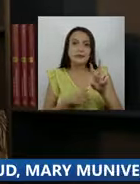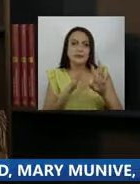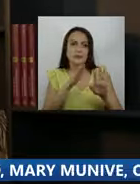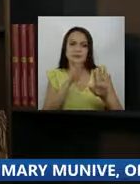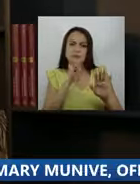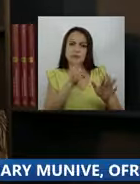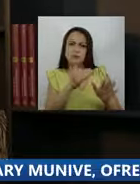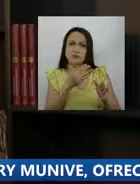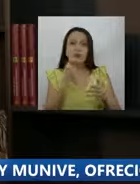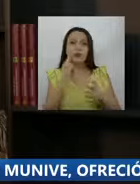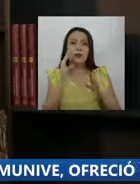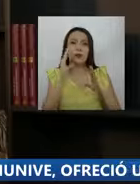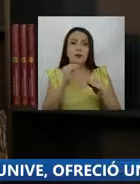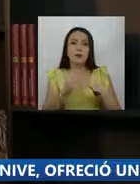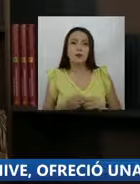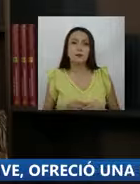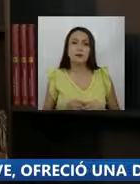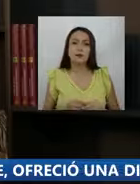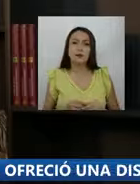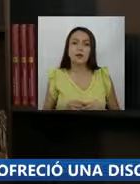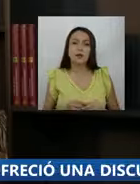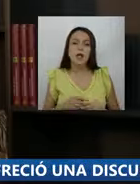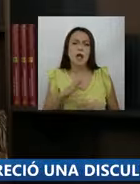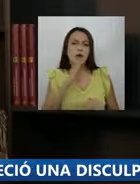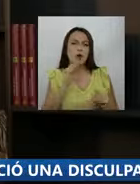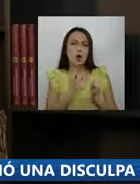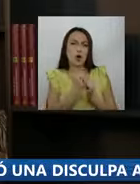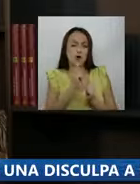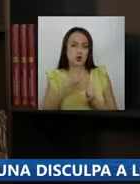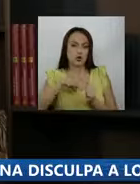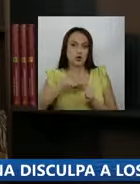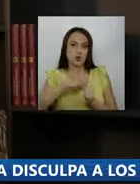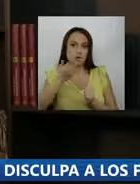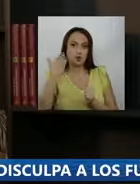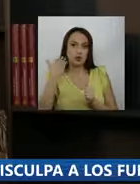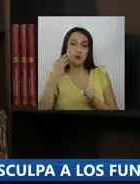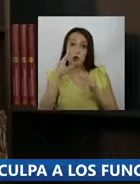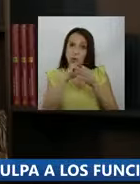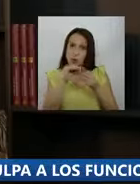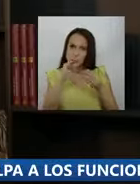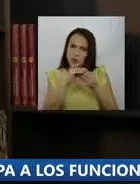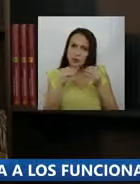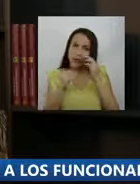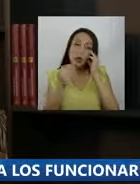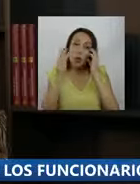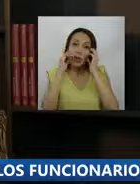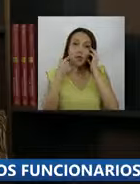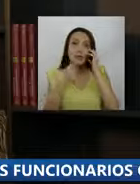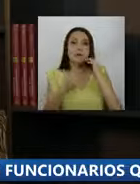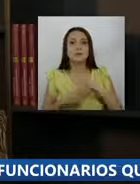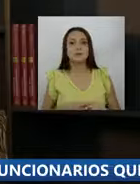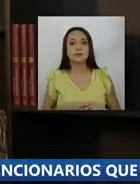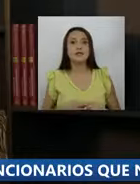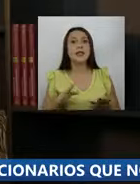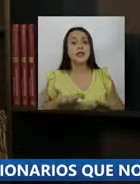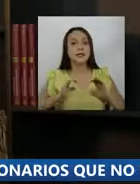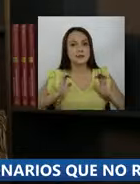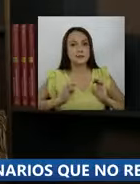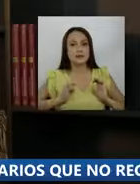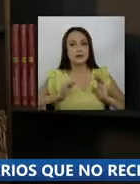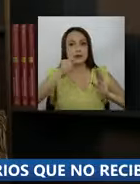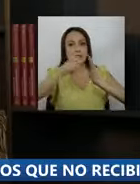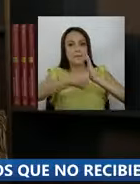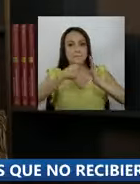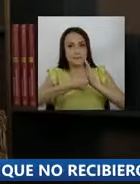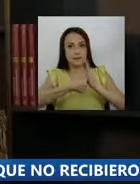Federico Cruz, conversó con nosotros semanas atrás y nos comentó y confirmó que existe una apelación electoral